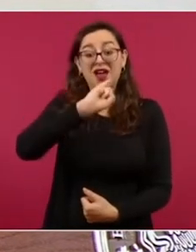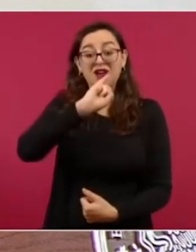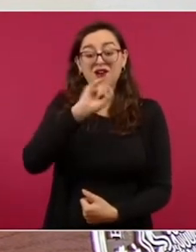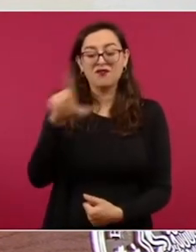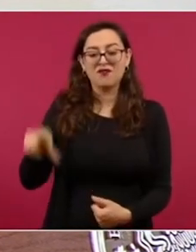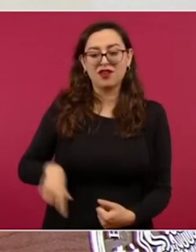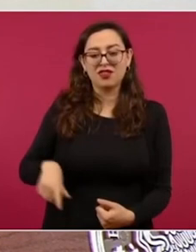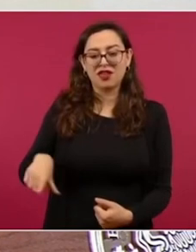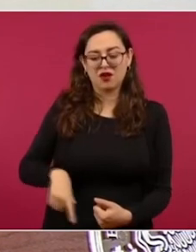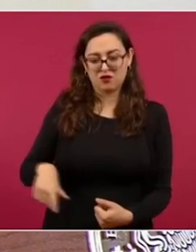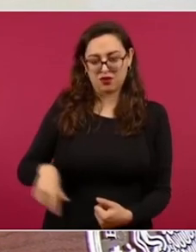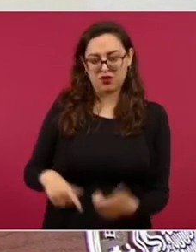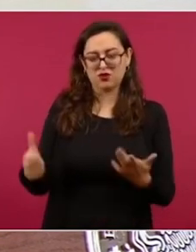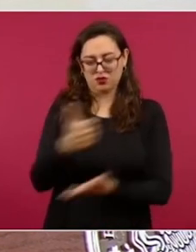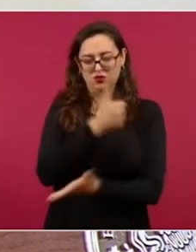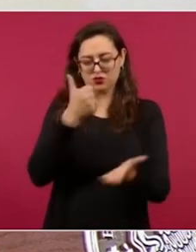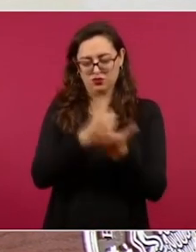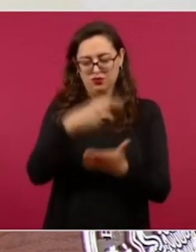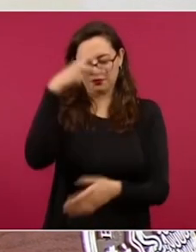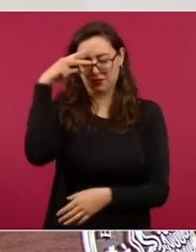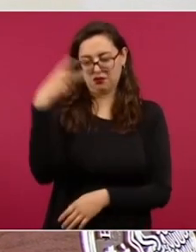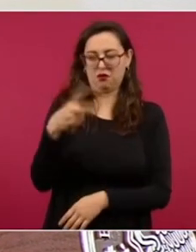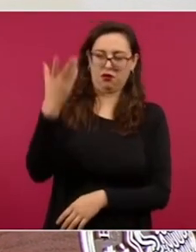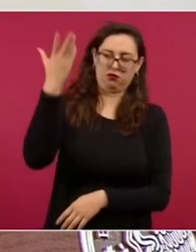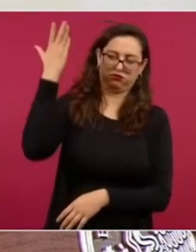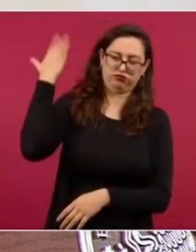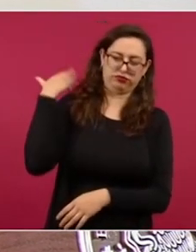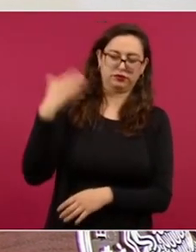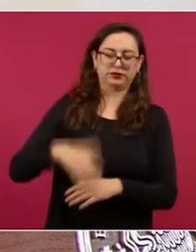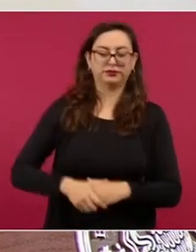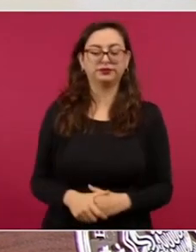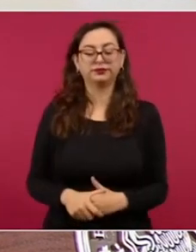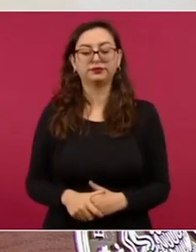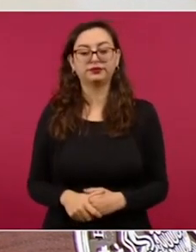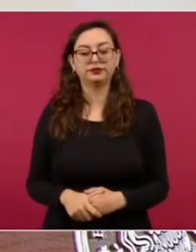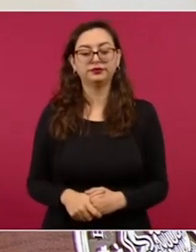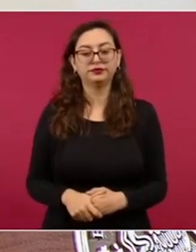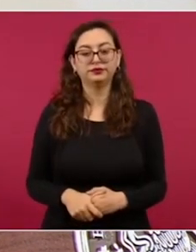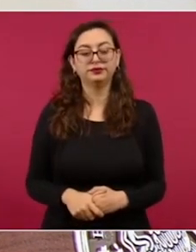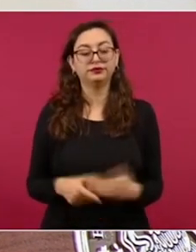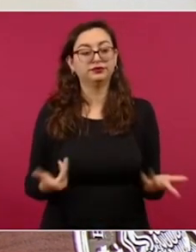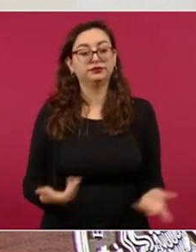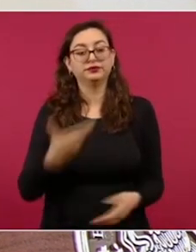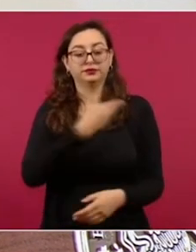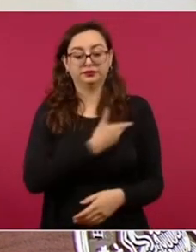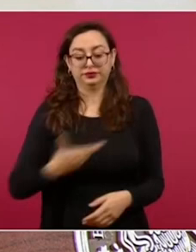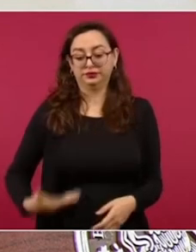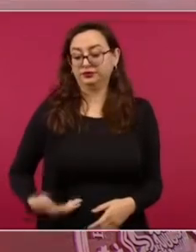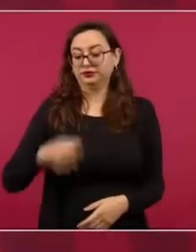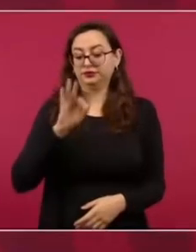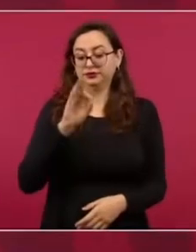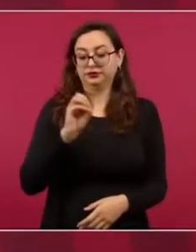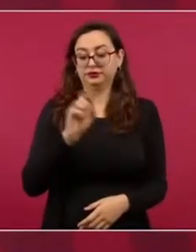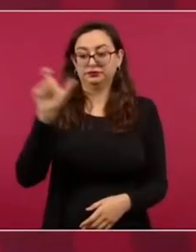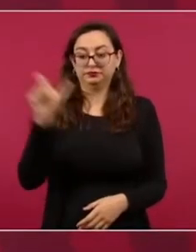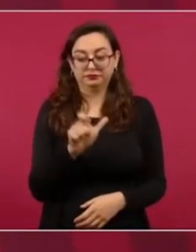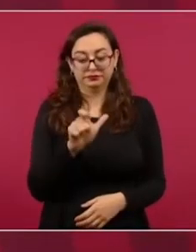y me entrevisto con el presidente electo Vicente Fox en una